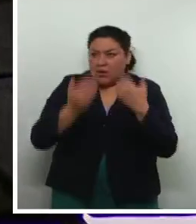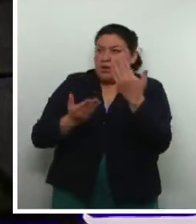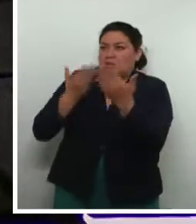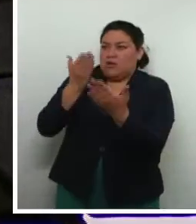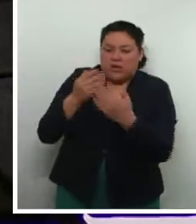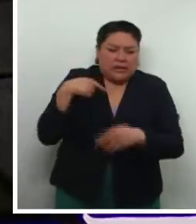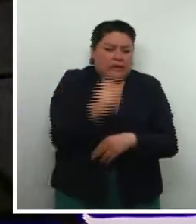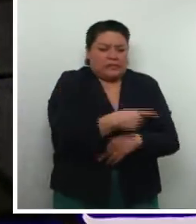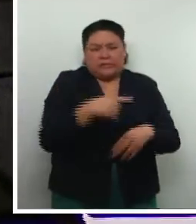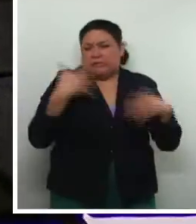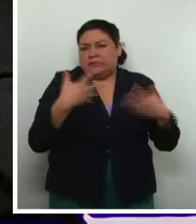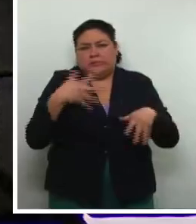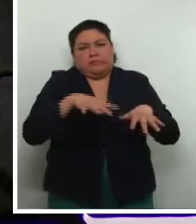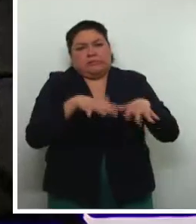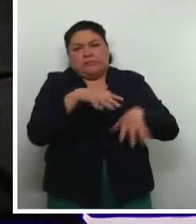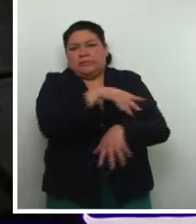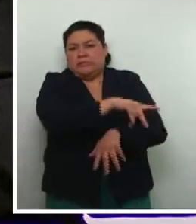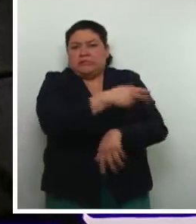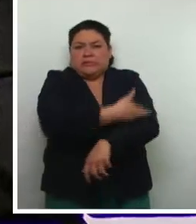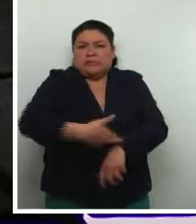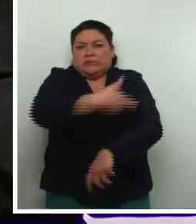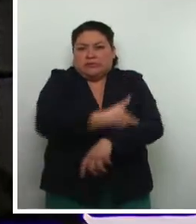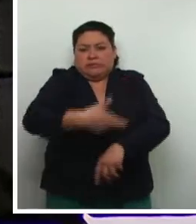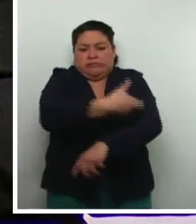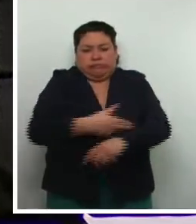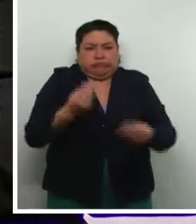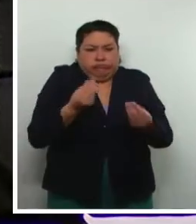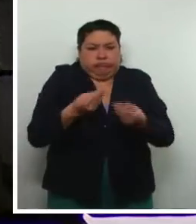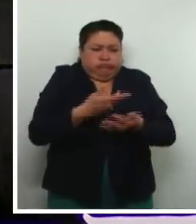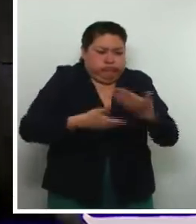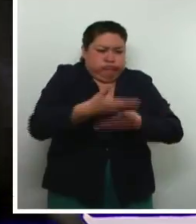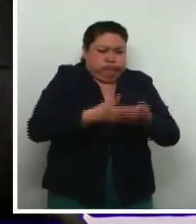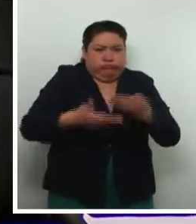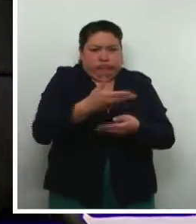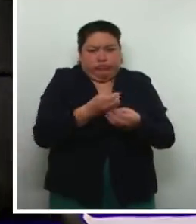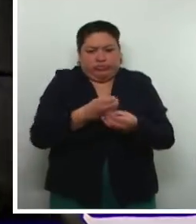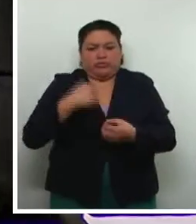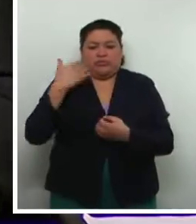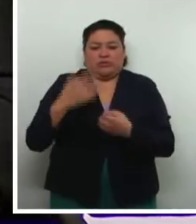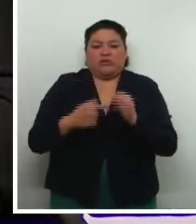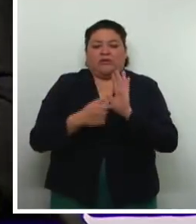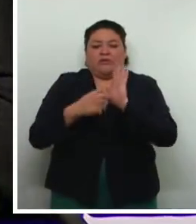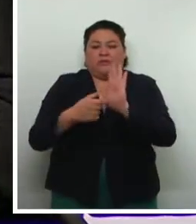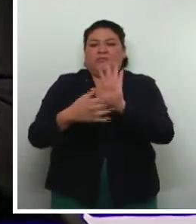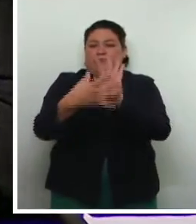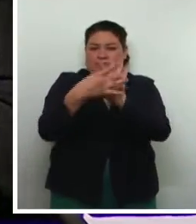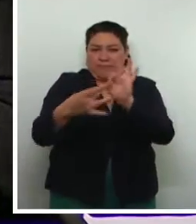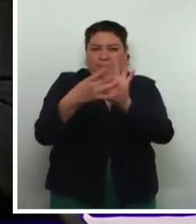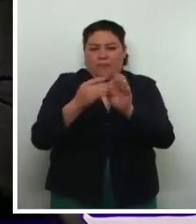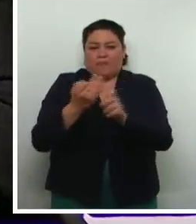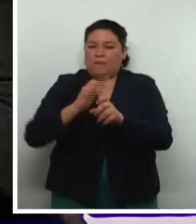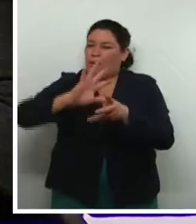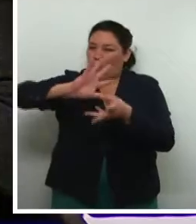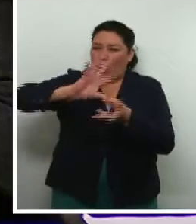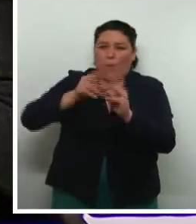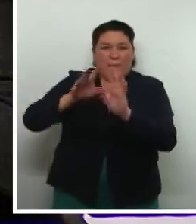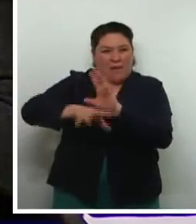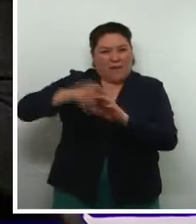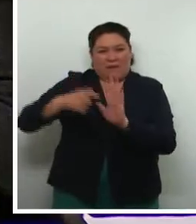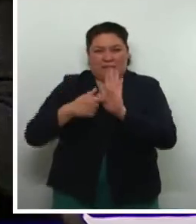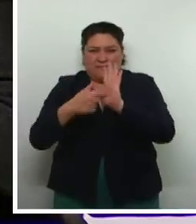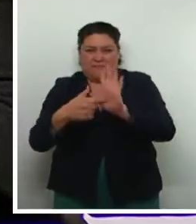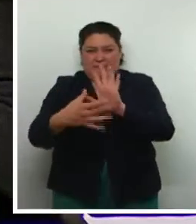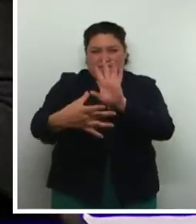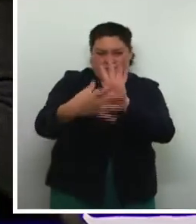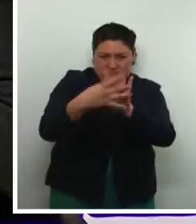las reservas, para que sea al momento de la presentación de las conclusiones de